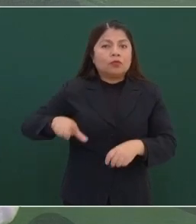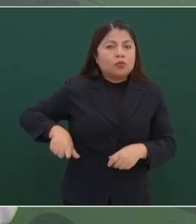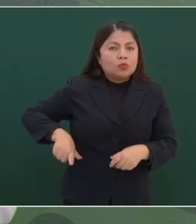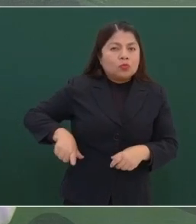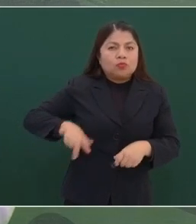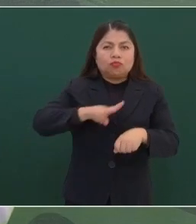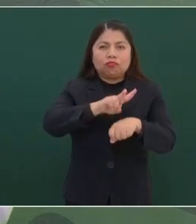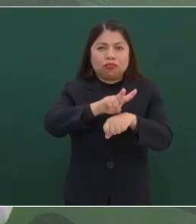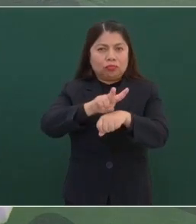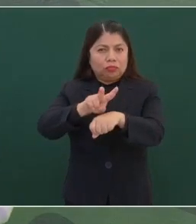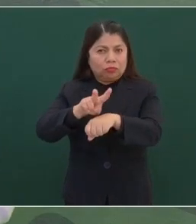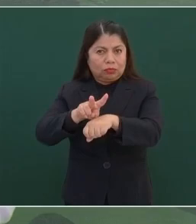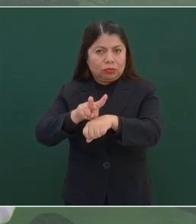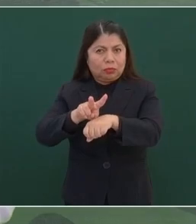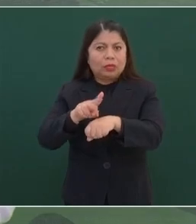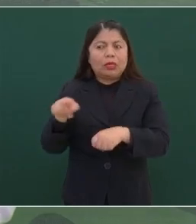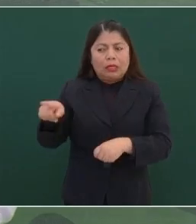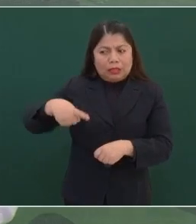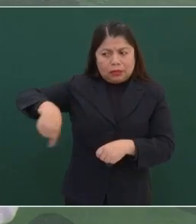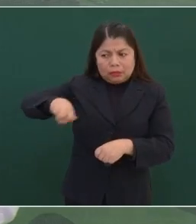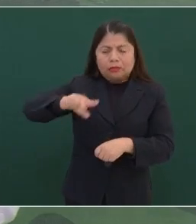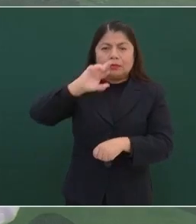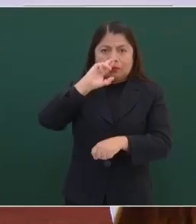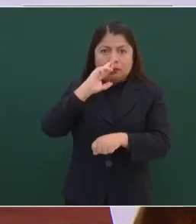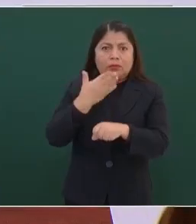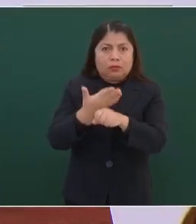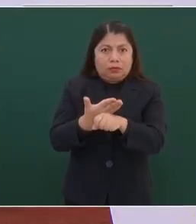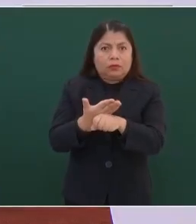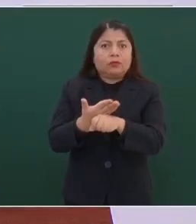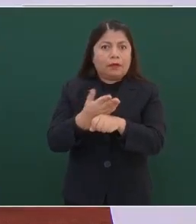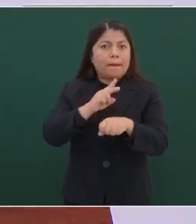Sí. Okay. La Secretaría de la Función Pública puede verlo